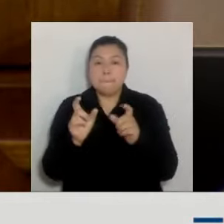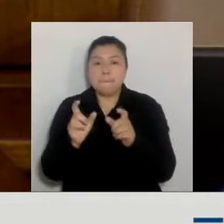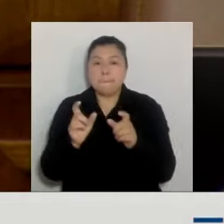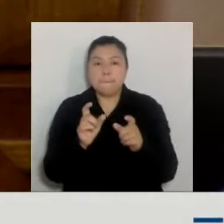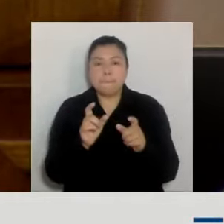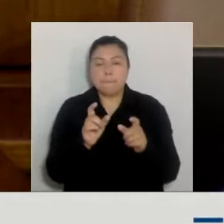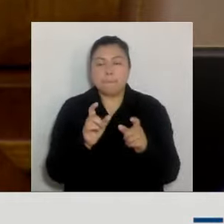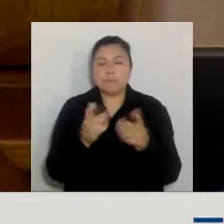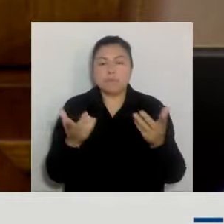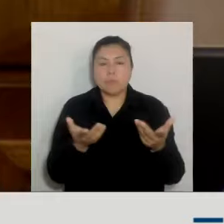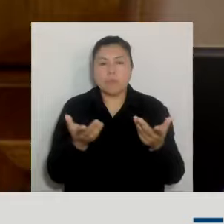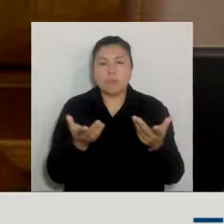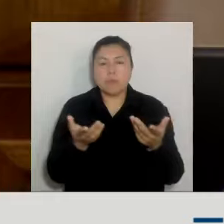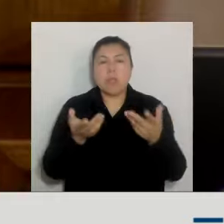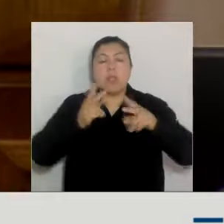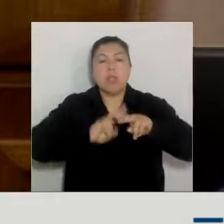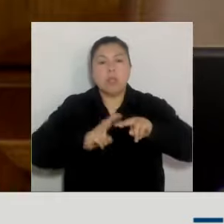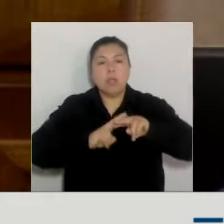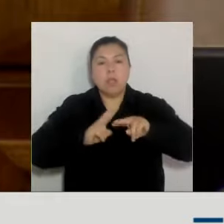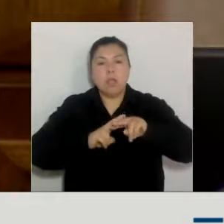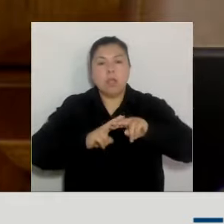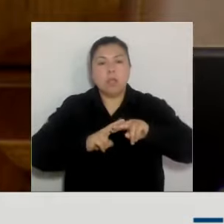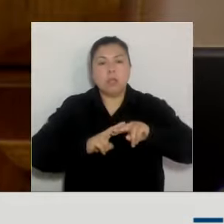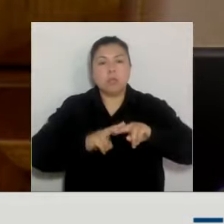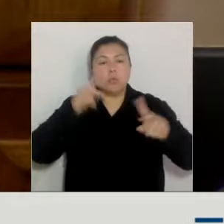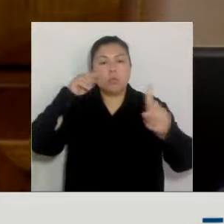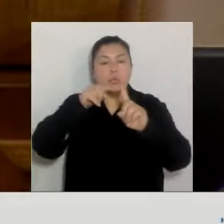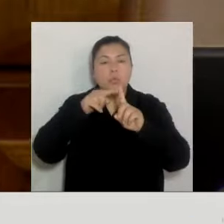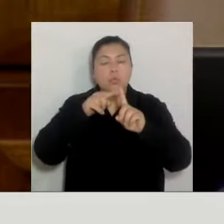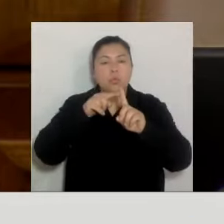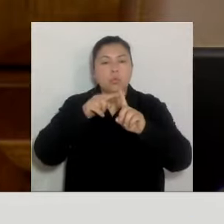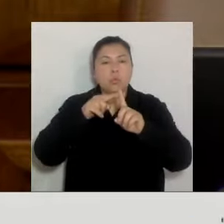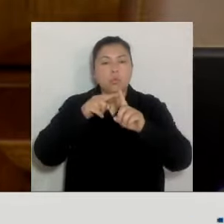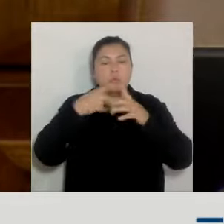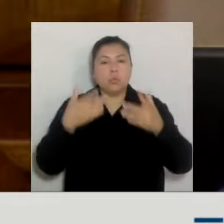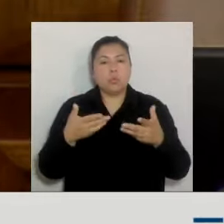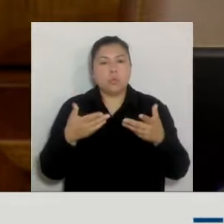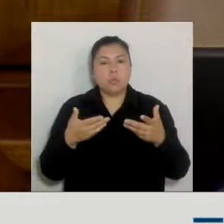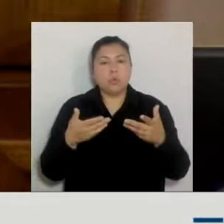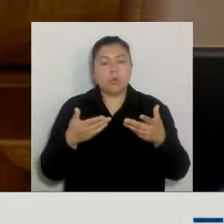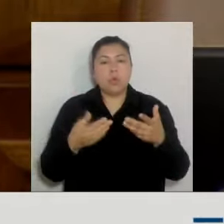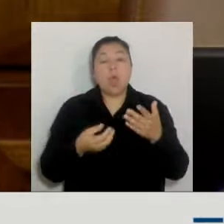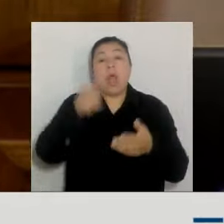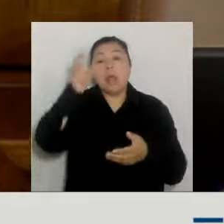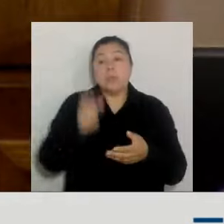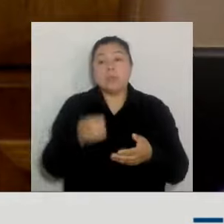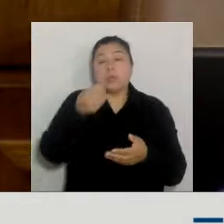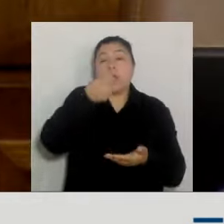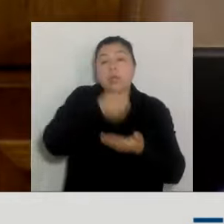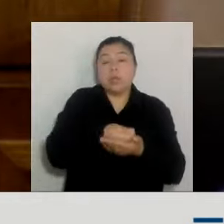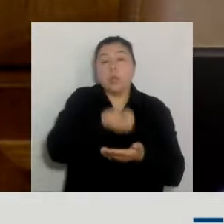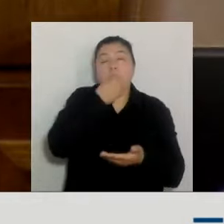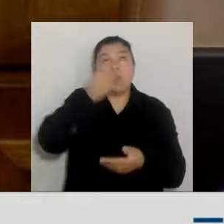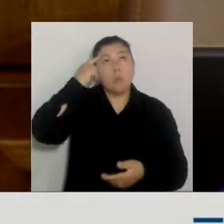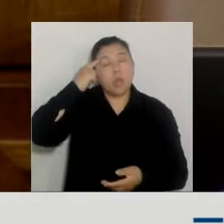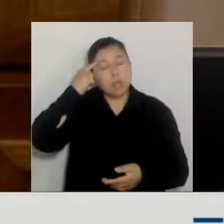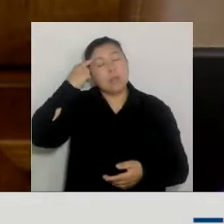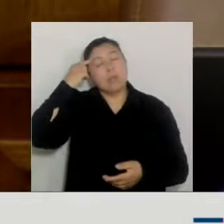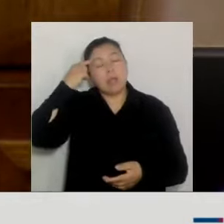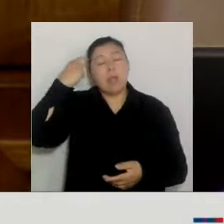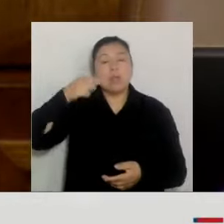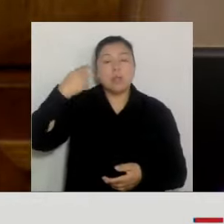que hagan de hecho que tengan por objeto inducir al eh consumidor a a hacerse una idea como negativa o una imagen